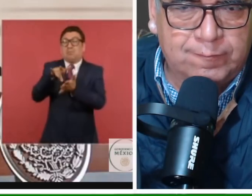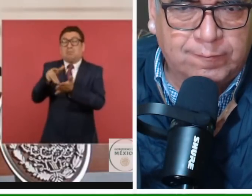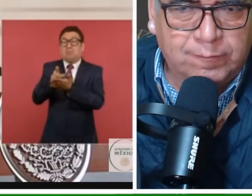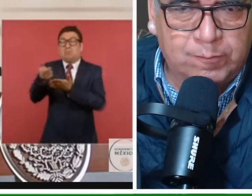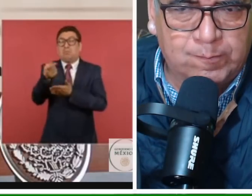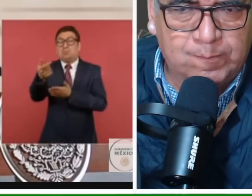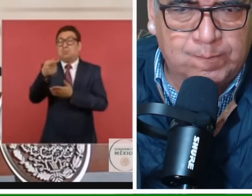Nada.